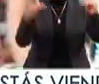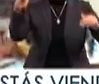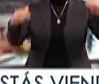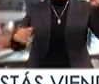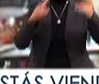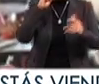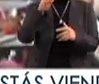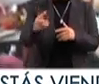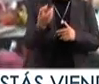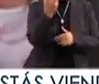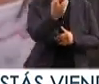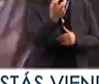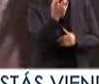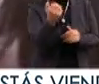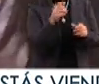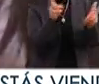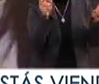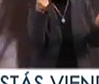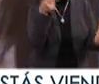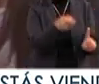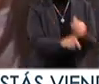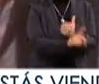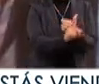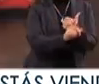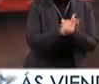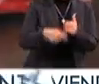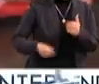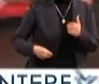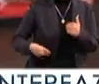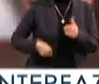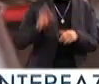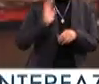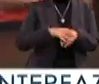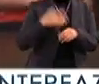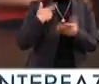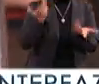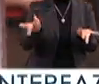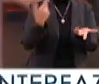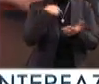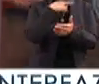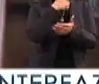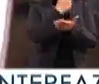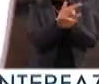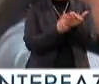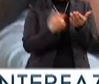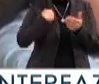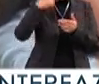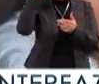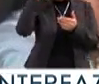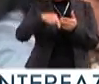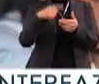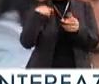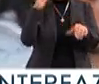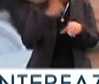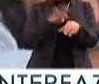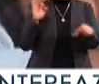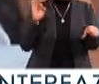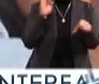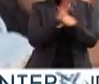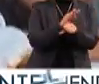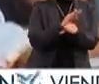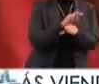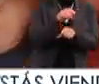eso tiene que ver con conseguir un modelo más equitativo y de más calidad. Y eso se consigue reforzando